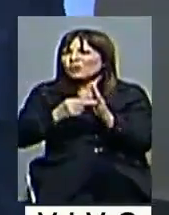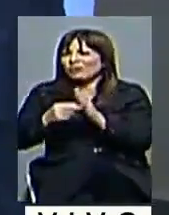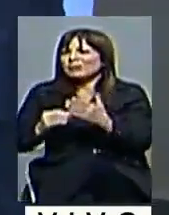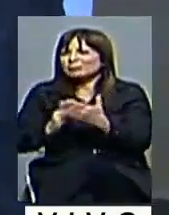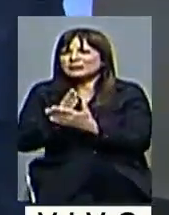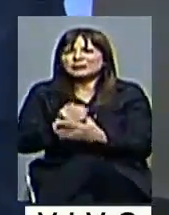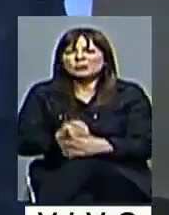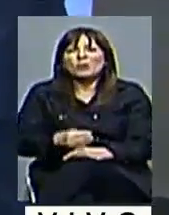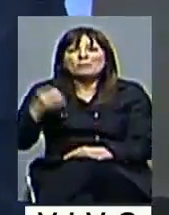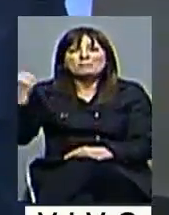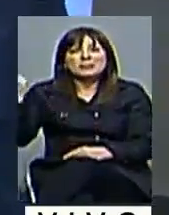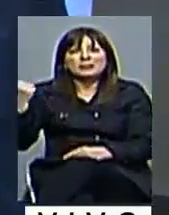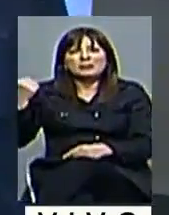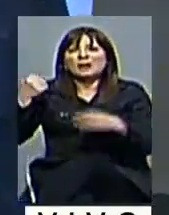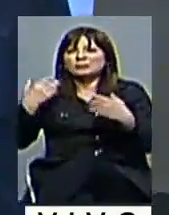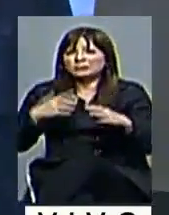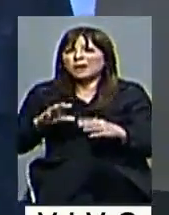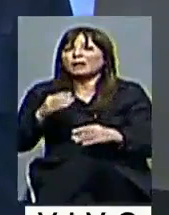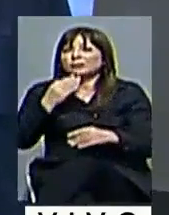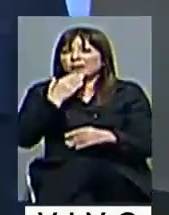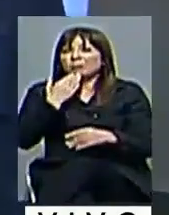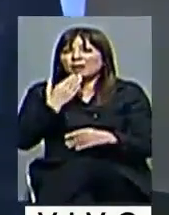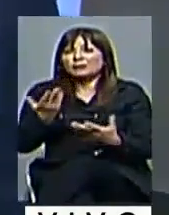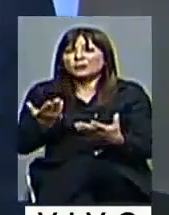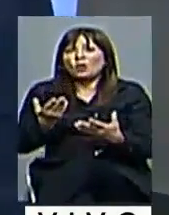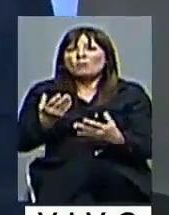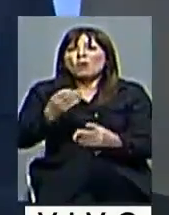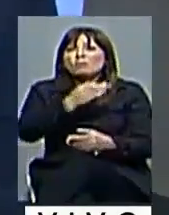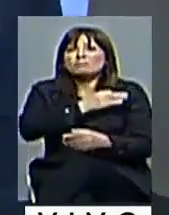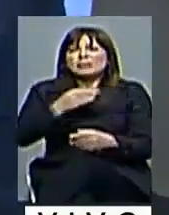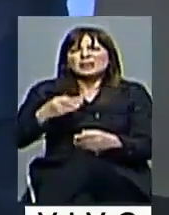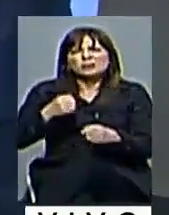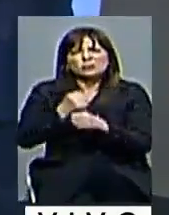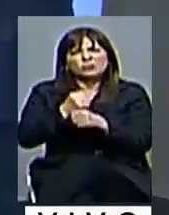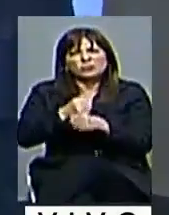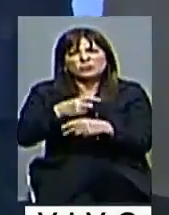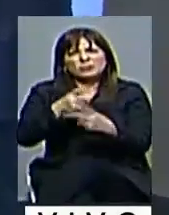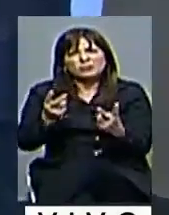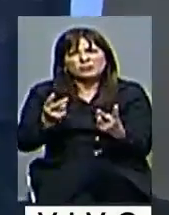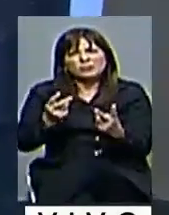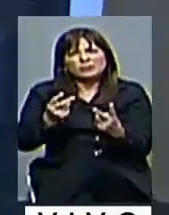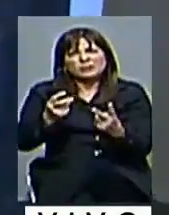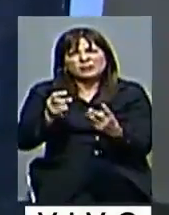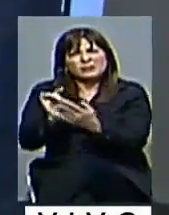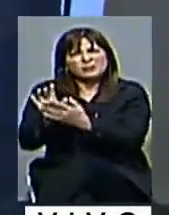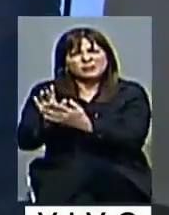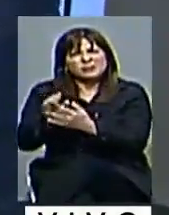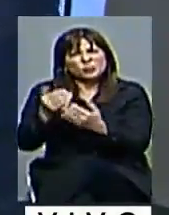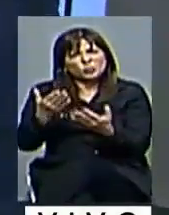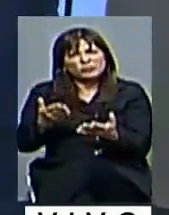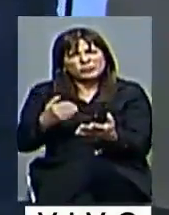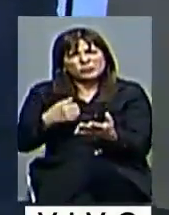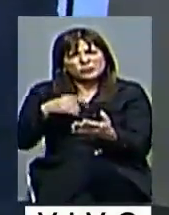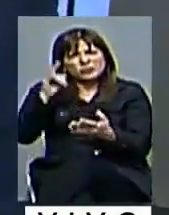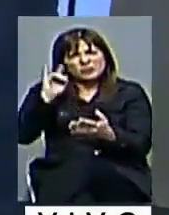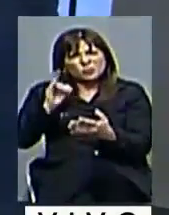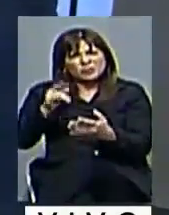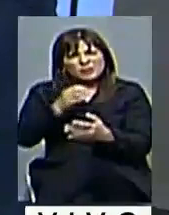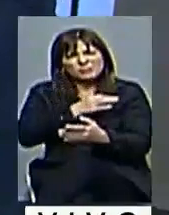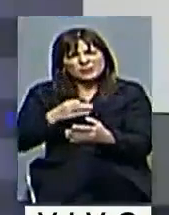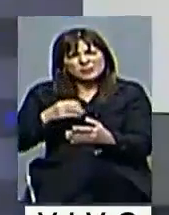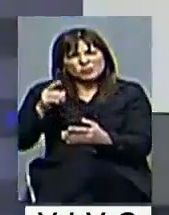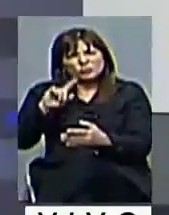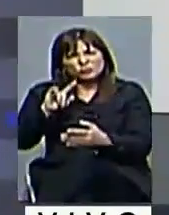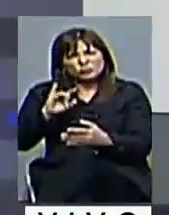te digo. Tuvo que bajar al ministro de Obras Públicas, el primero, si no me equivoco, de Solminiac. Pero parece que le